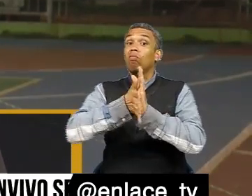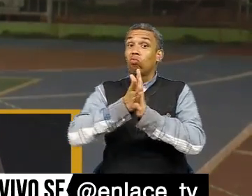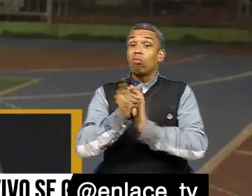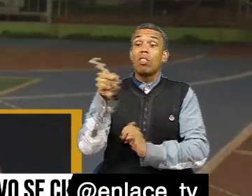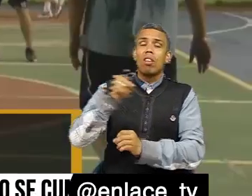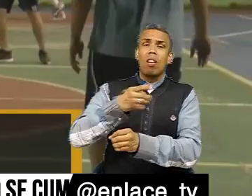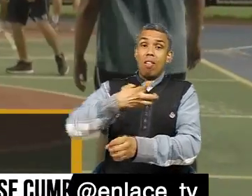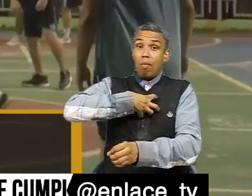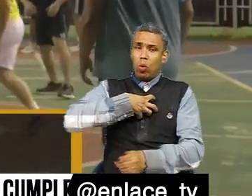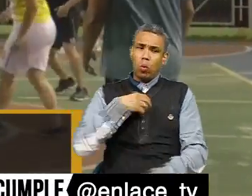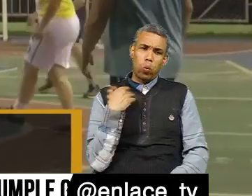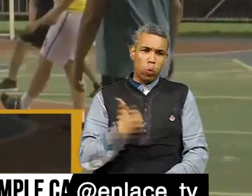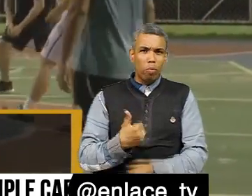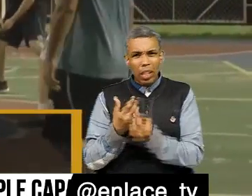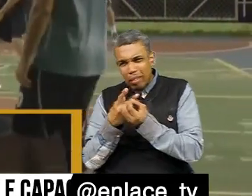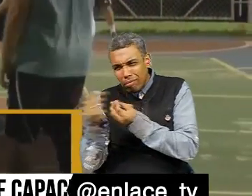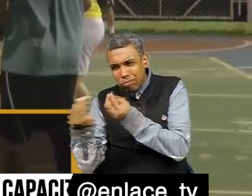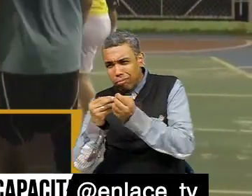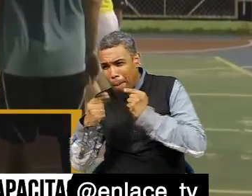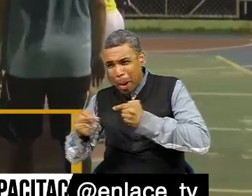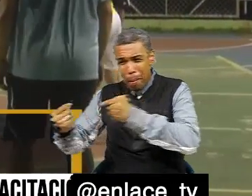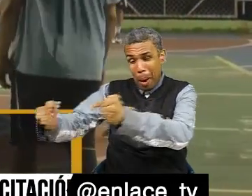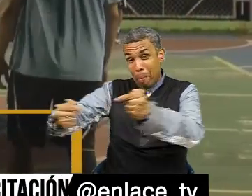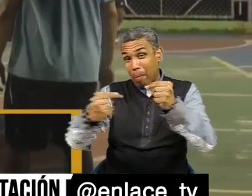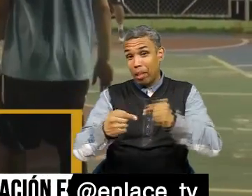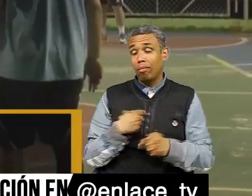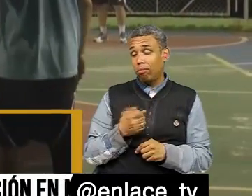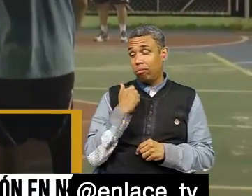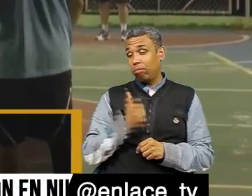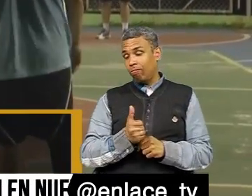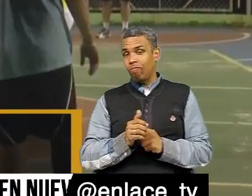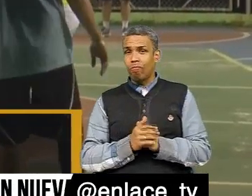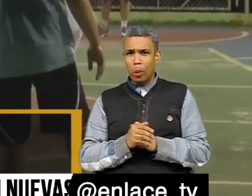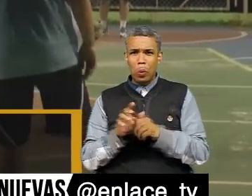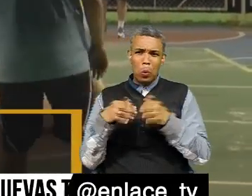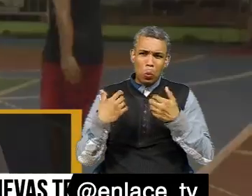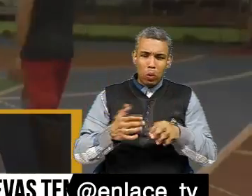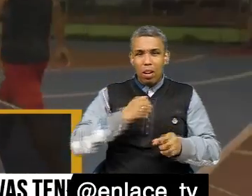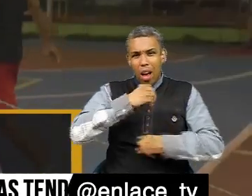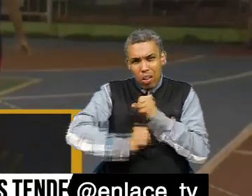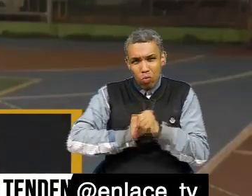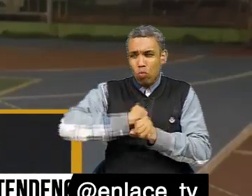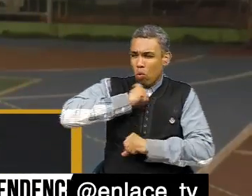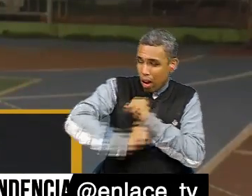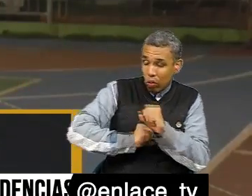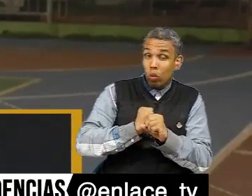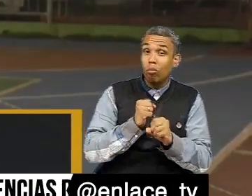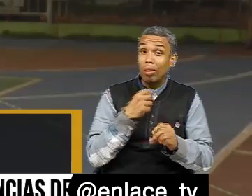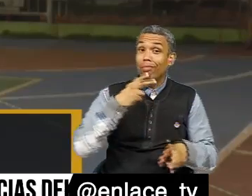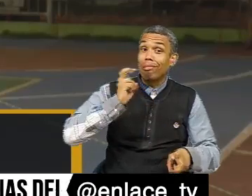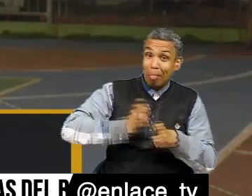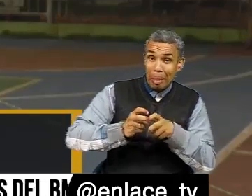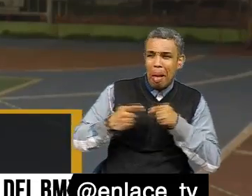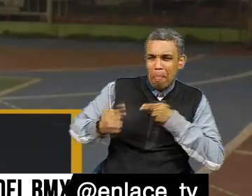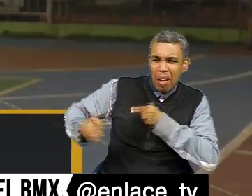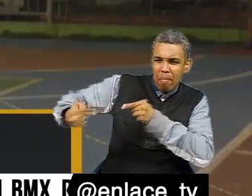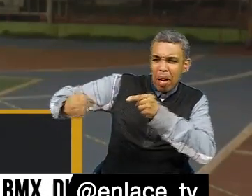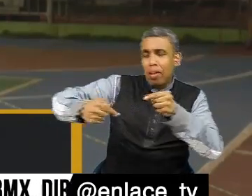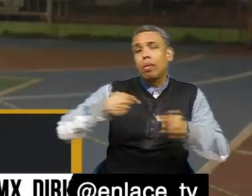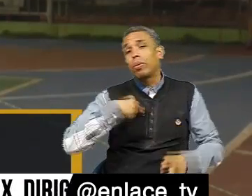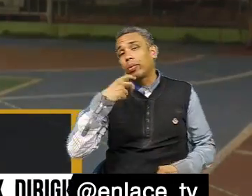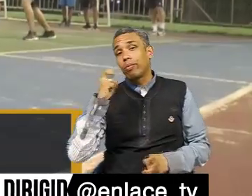Los diferentes equipos de la ciudad se han caracterizado porque han subido los niveles año a año y eso los hace una ciudad bastante competitiva a